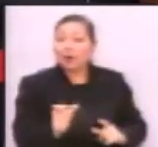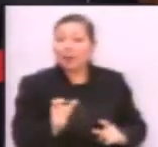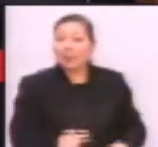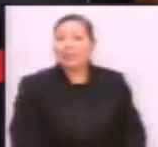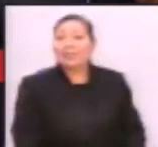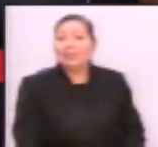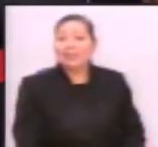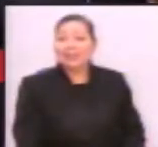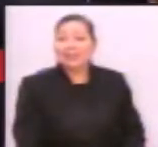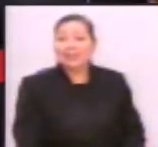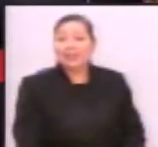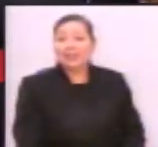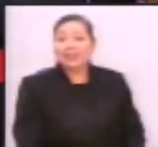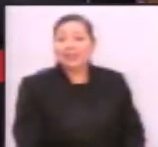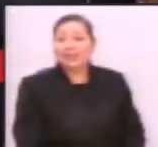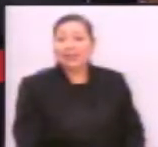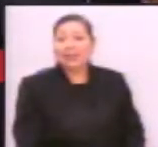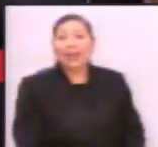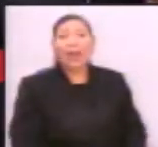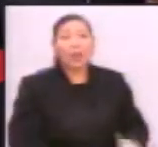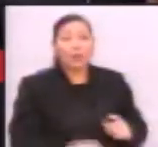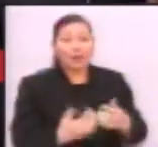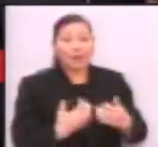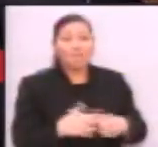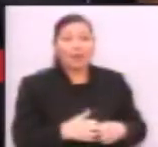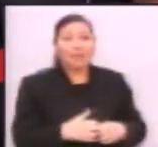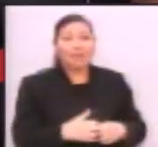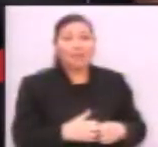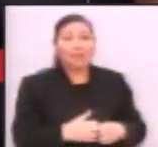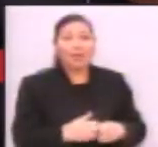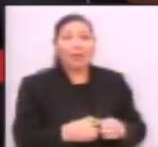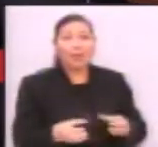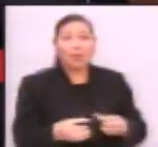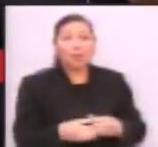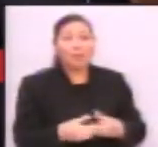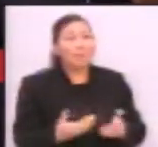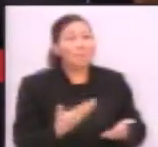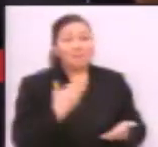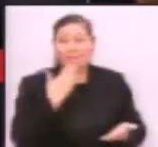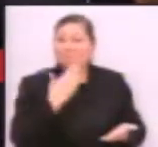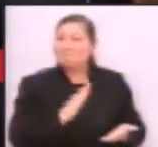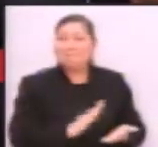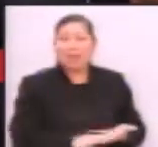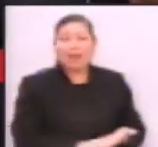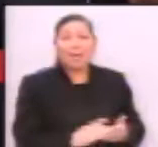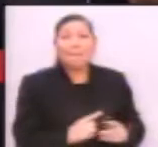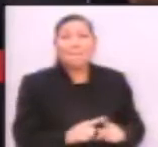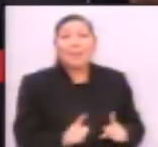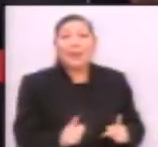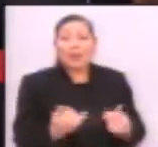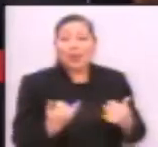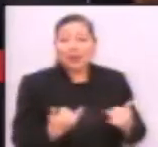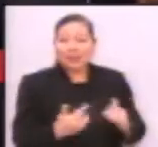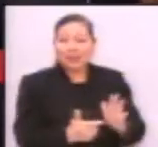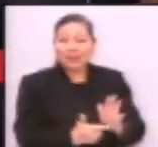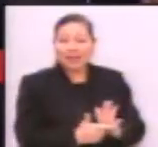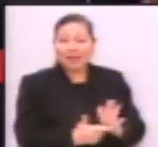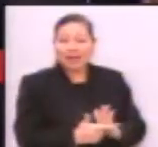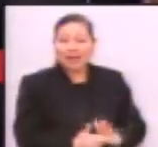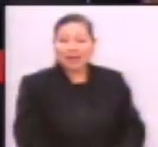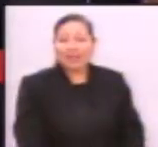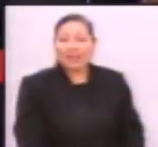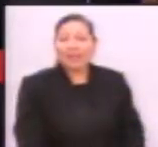parlamentarios, han cometido algunas empresas a través de la comisión de delitos. Pero en esta ley,